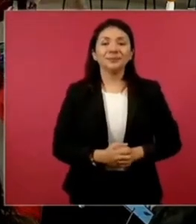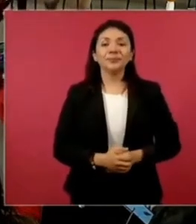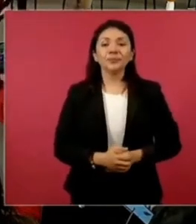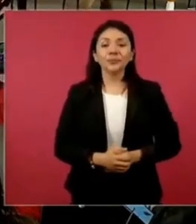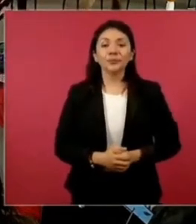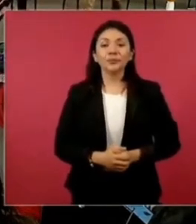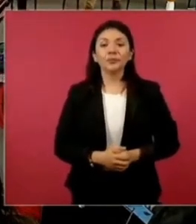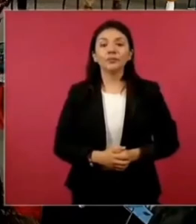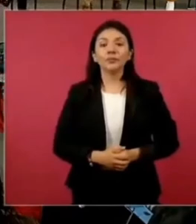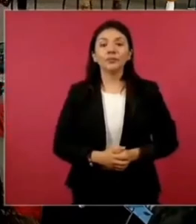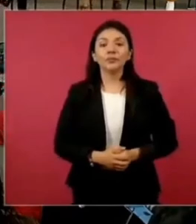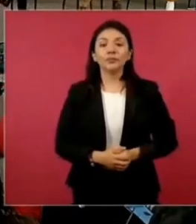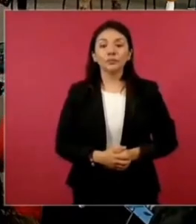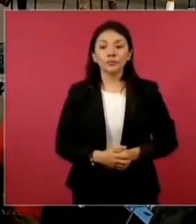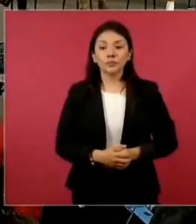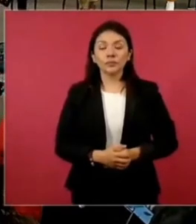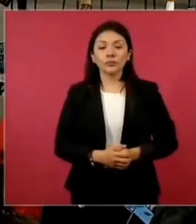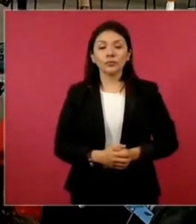Alumnos.